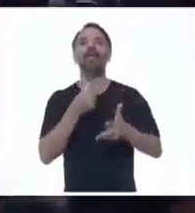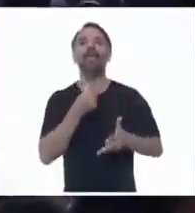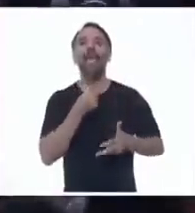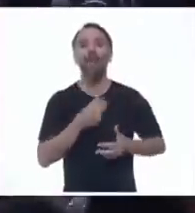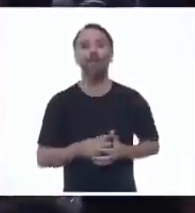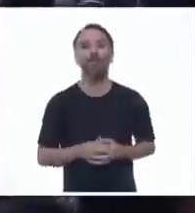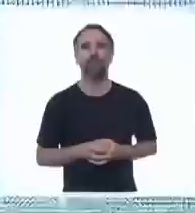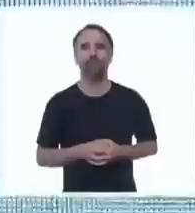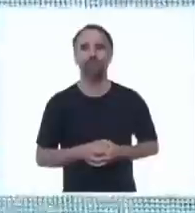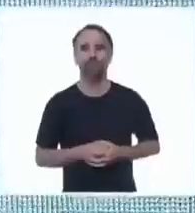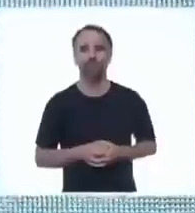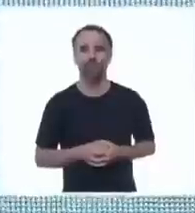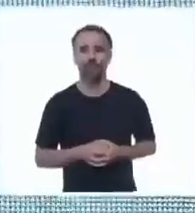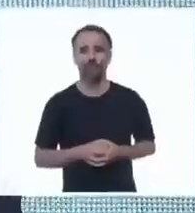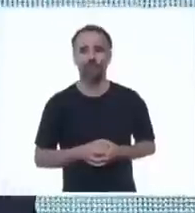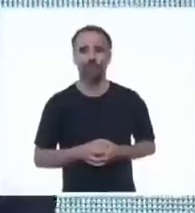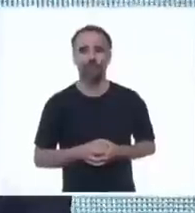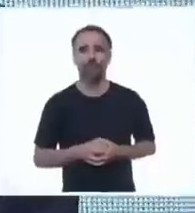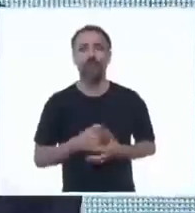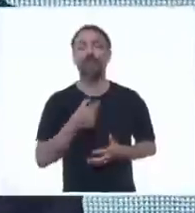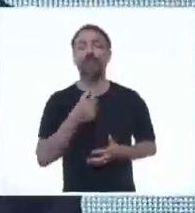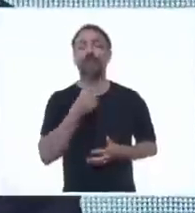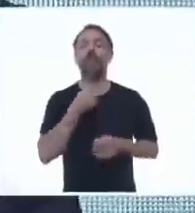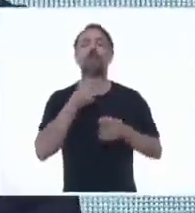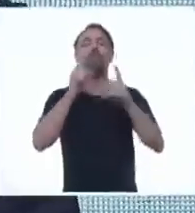Quiero también